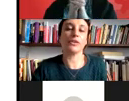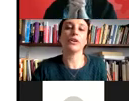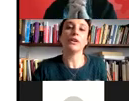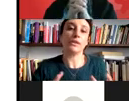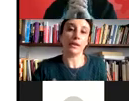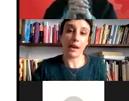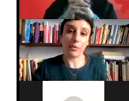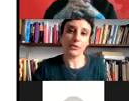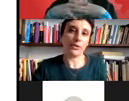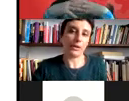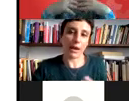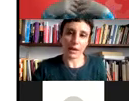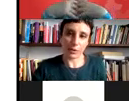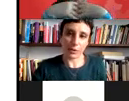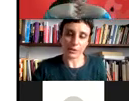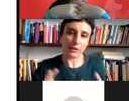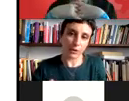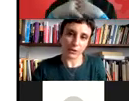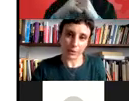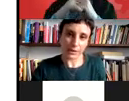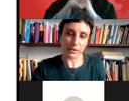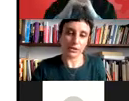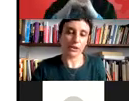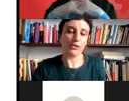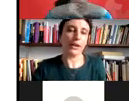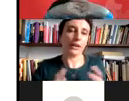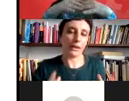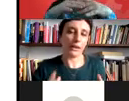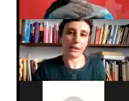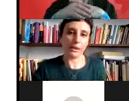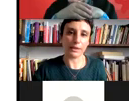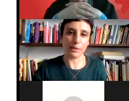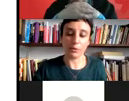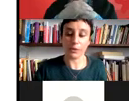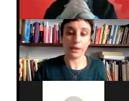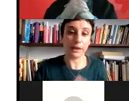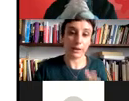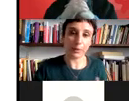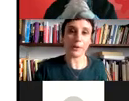este año tengamos la aprobación, la otra media sanción que nos falta, y que se